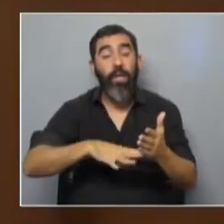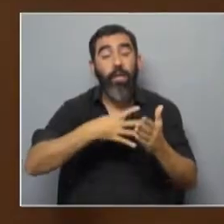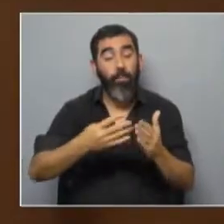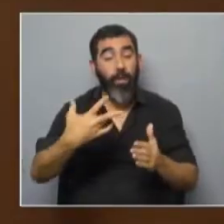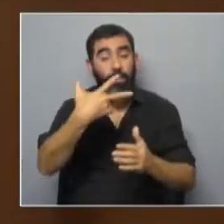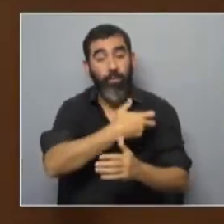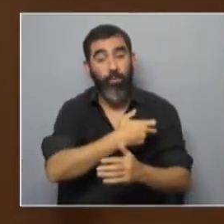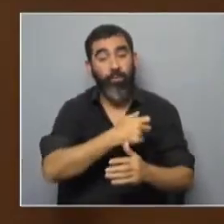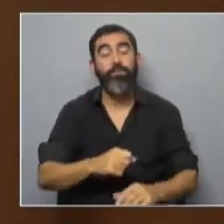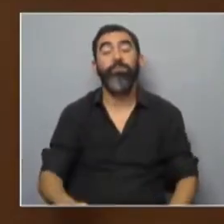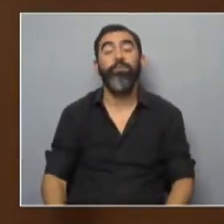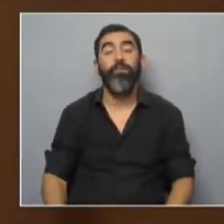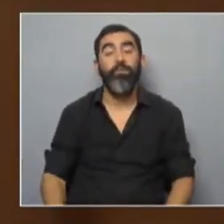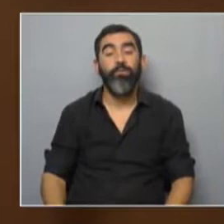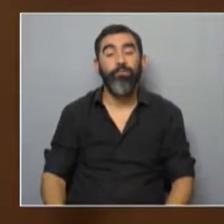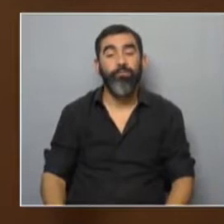vacunación